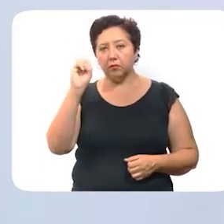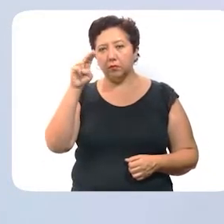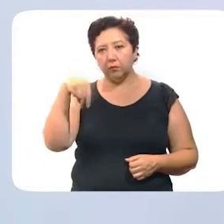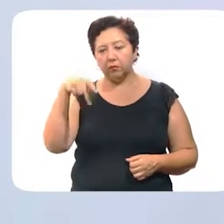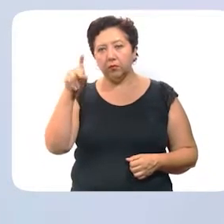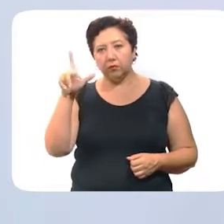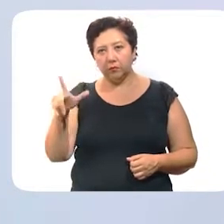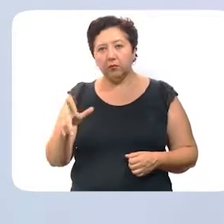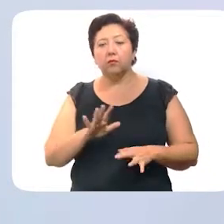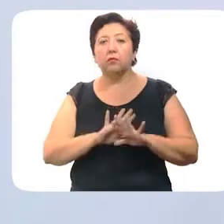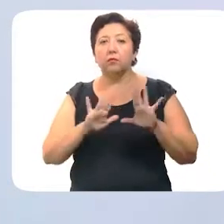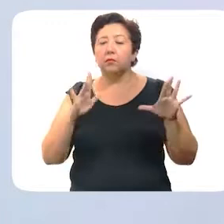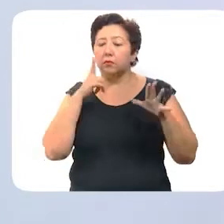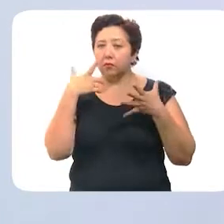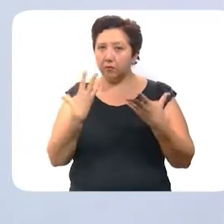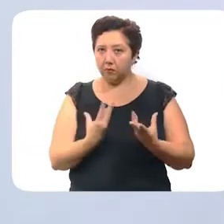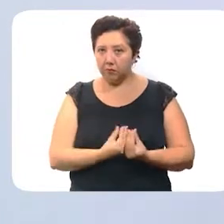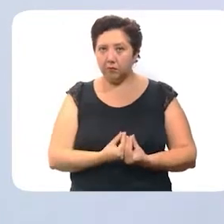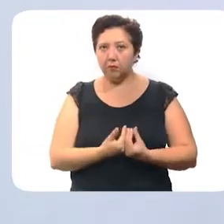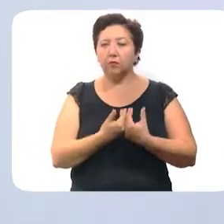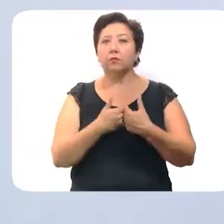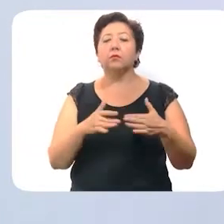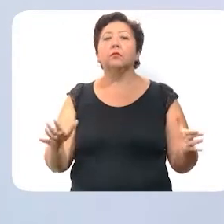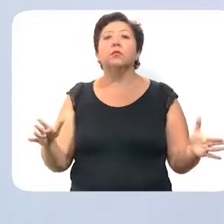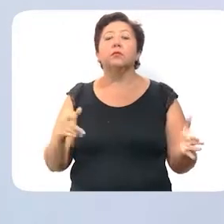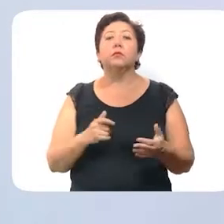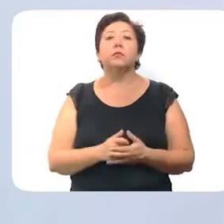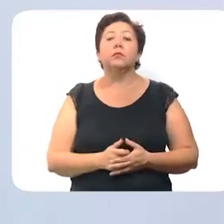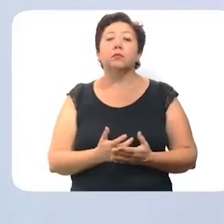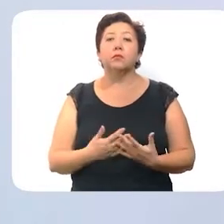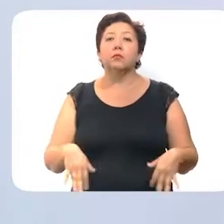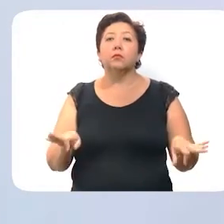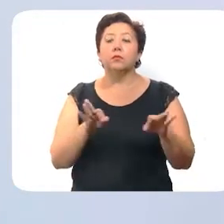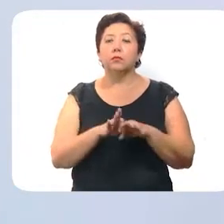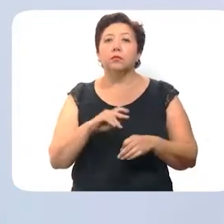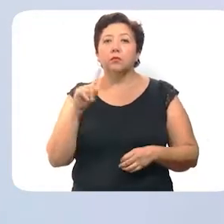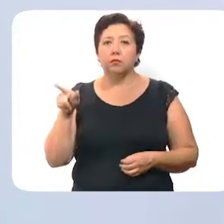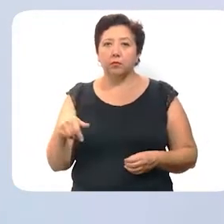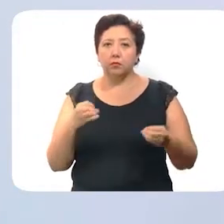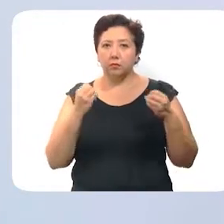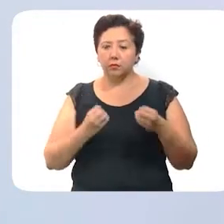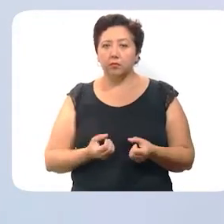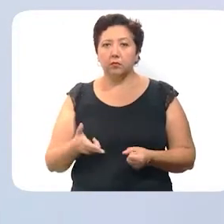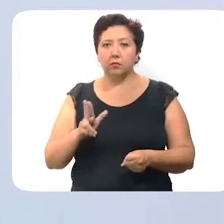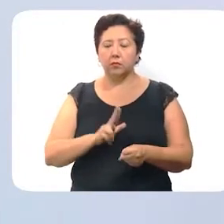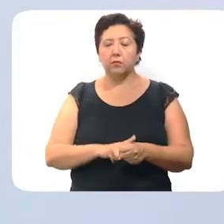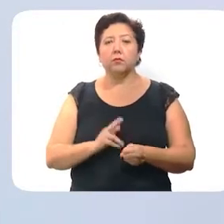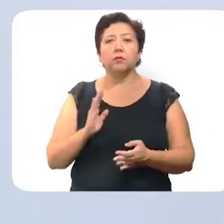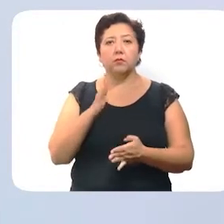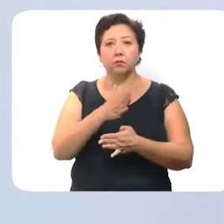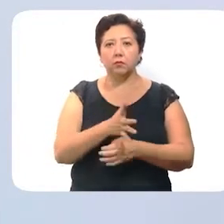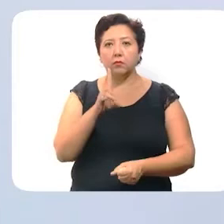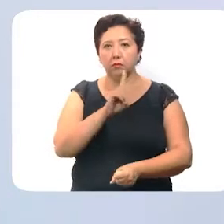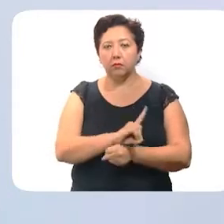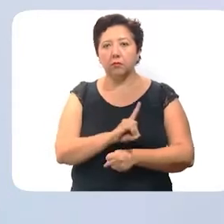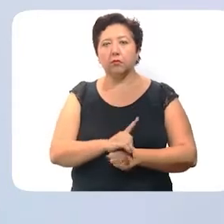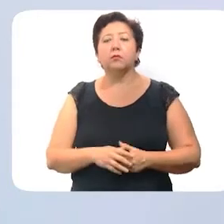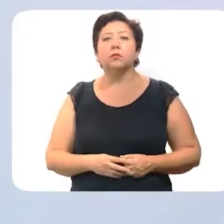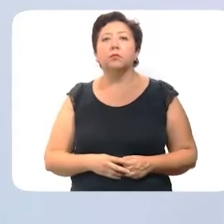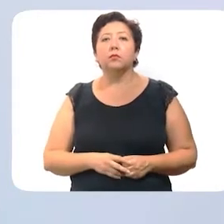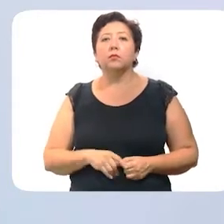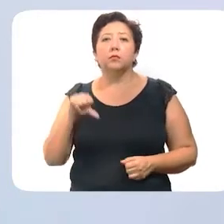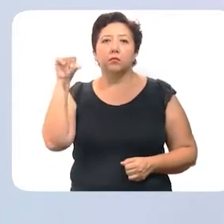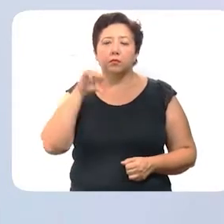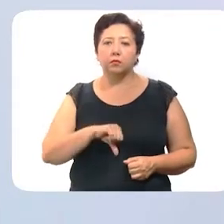Concal. Como hemos señalado, en la reapertura económica, los datos más importantes son la ocupación hospitalaria y los ingresos